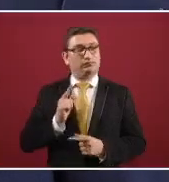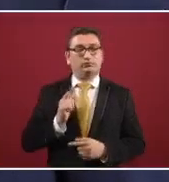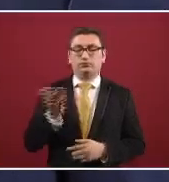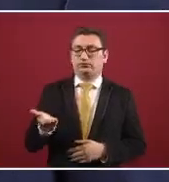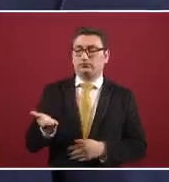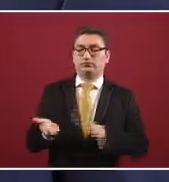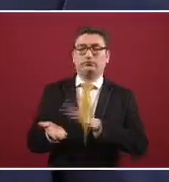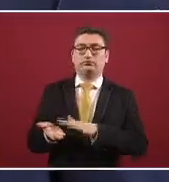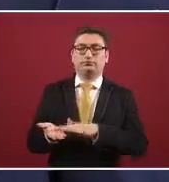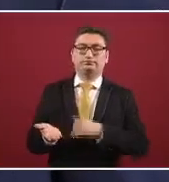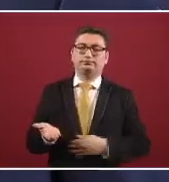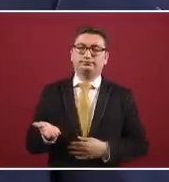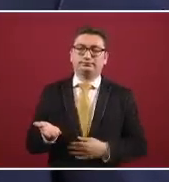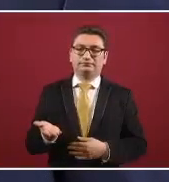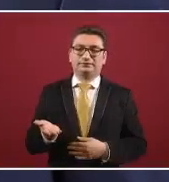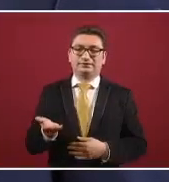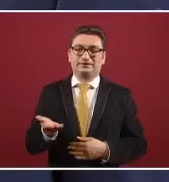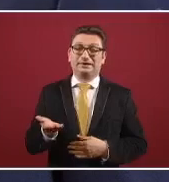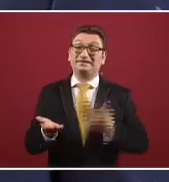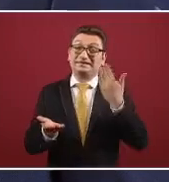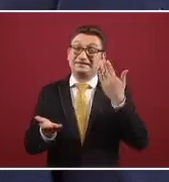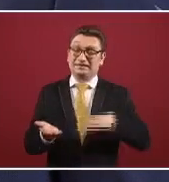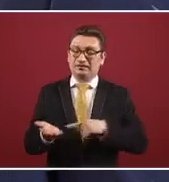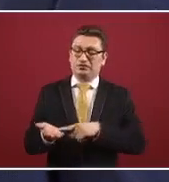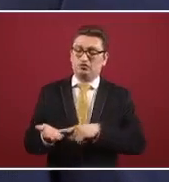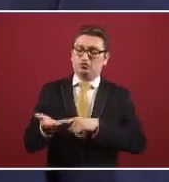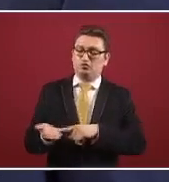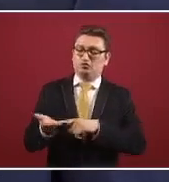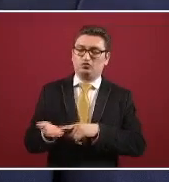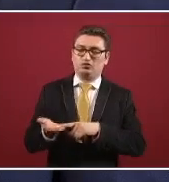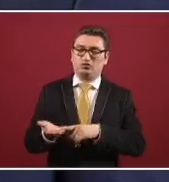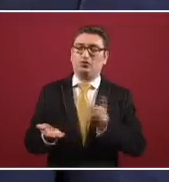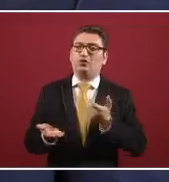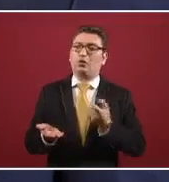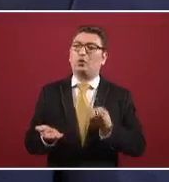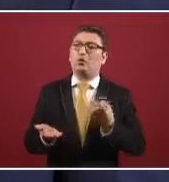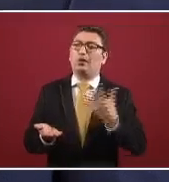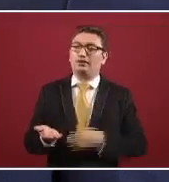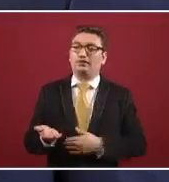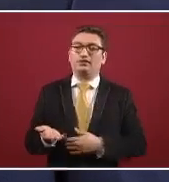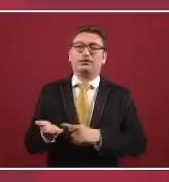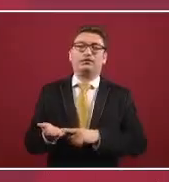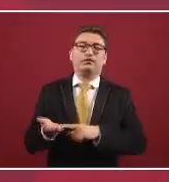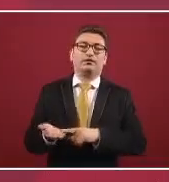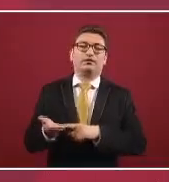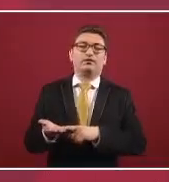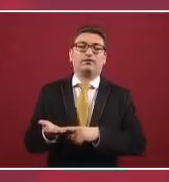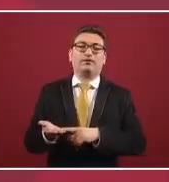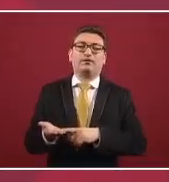y sabía pesar, ¿no? Si faltan 100.